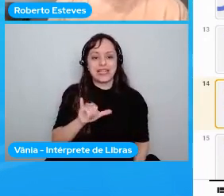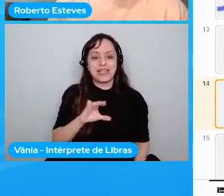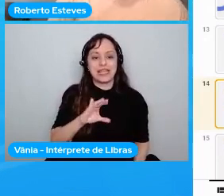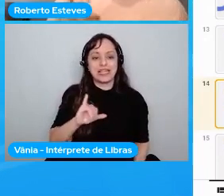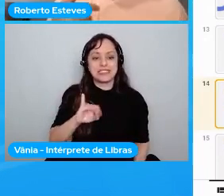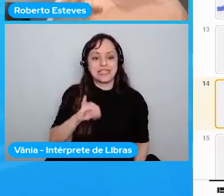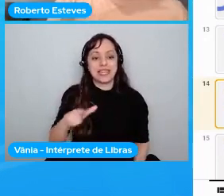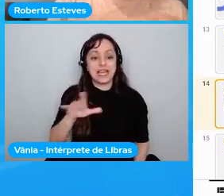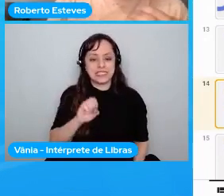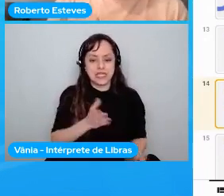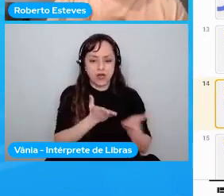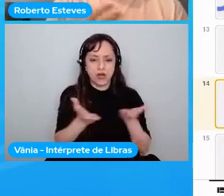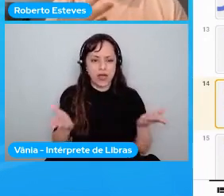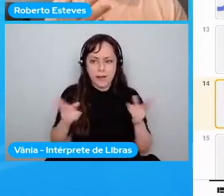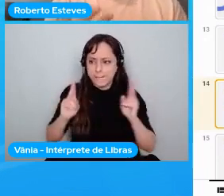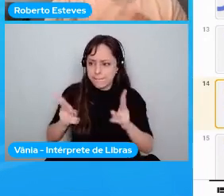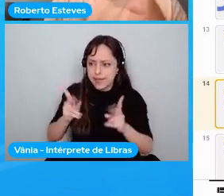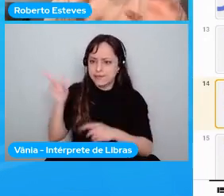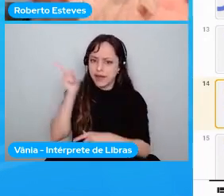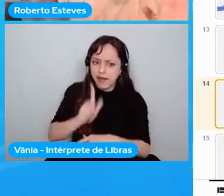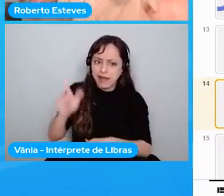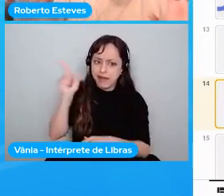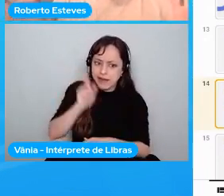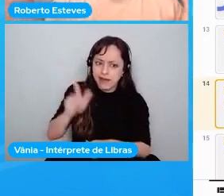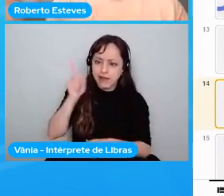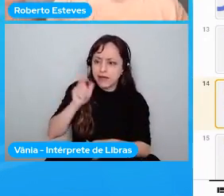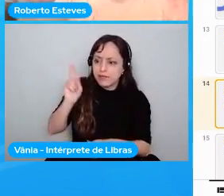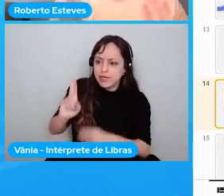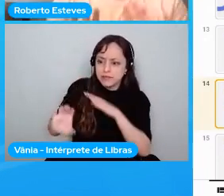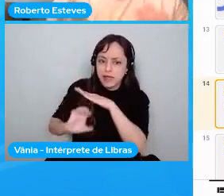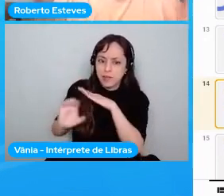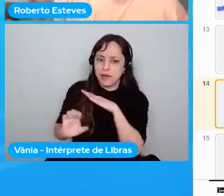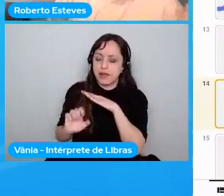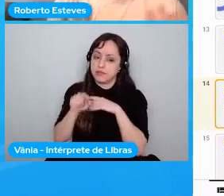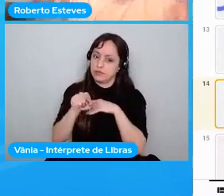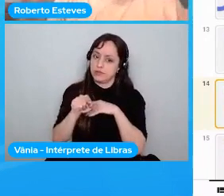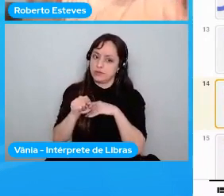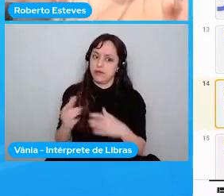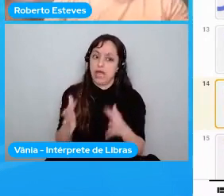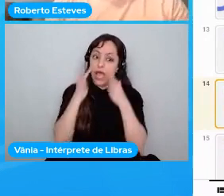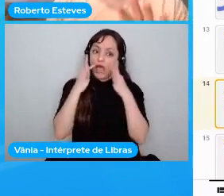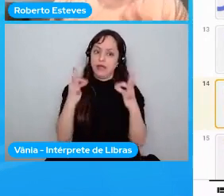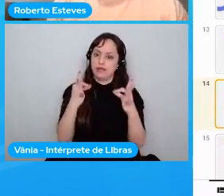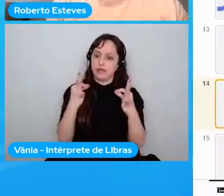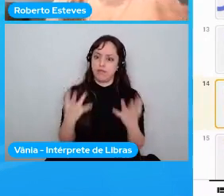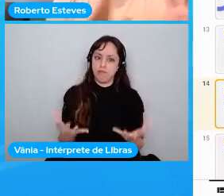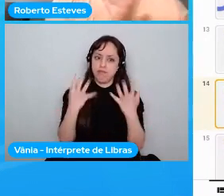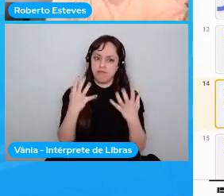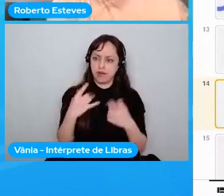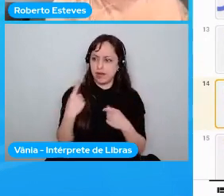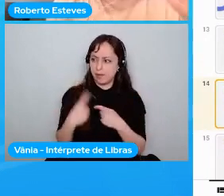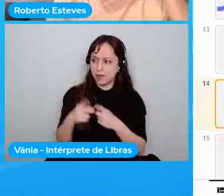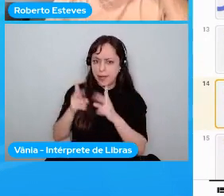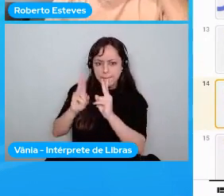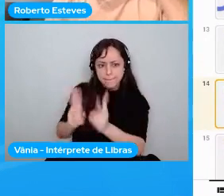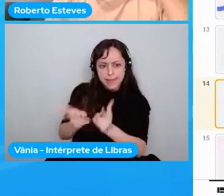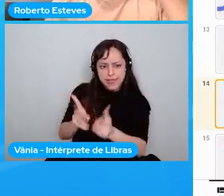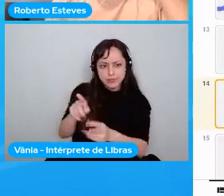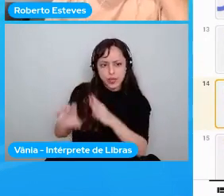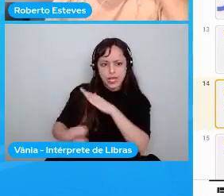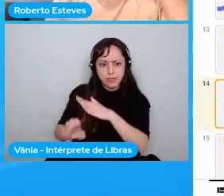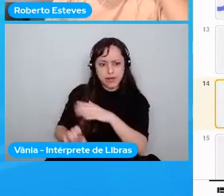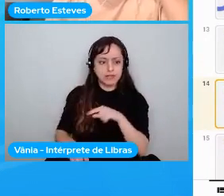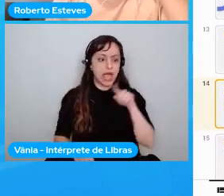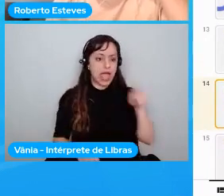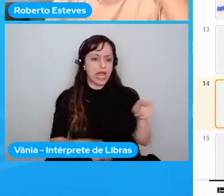siempre. Entonces, eso es una bandera roja que hay que decir, oye, ¿Por qué siempre gana él o por qué siempre pierde él en